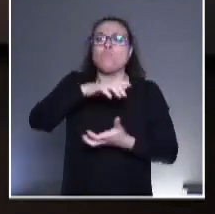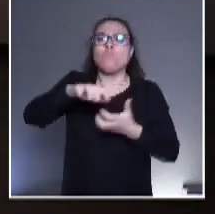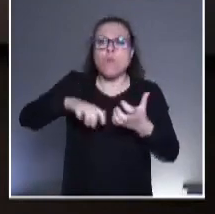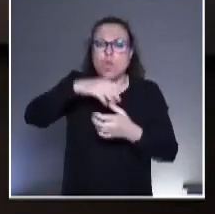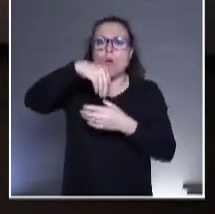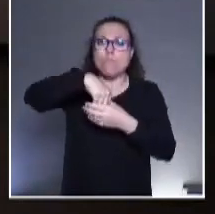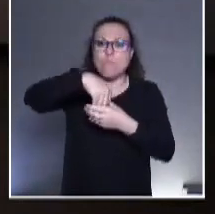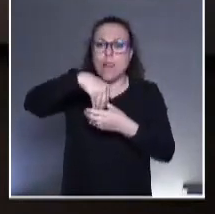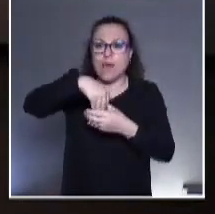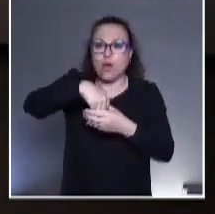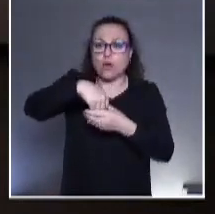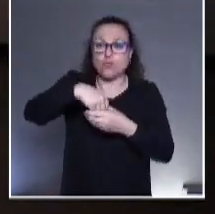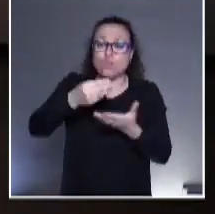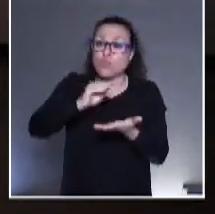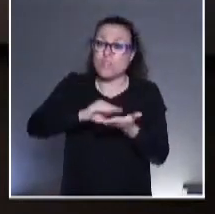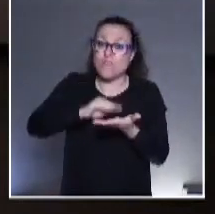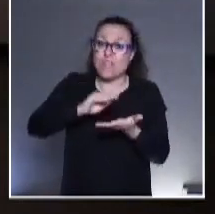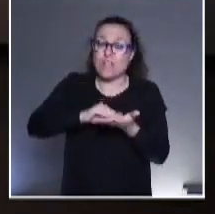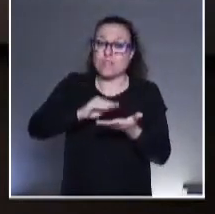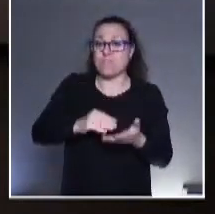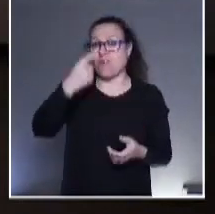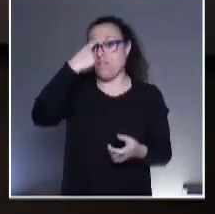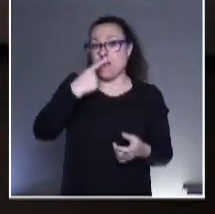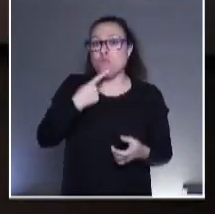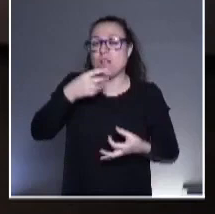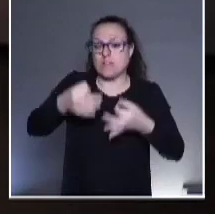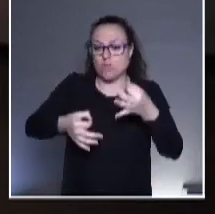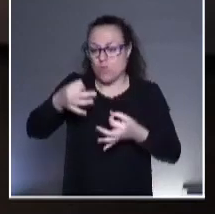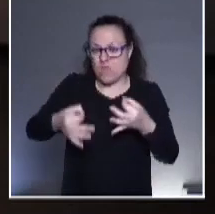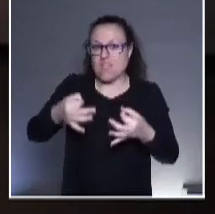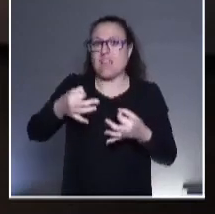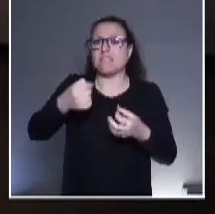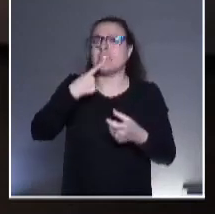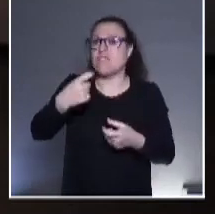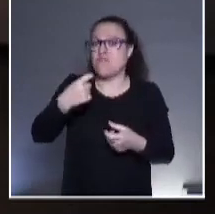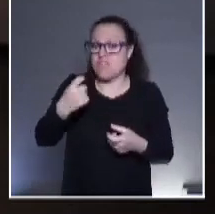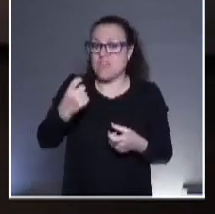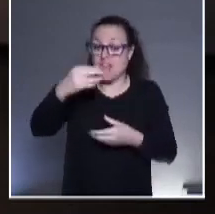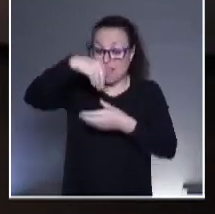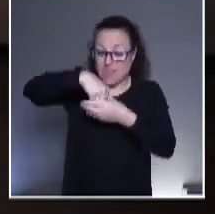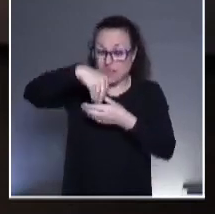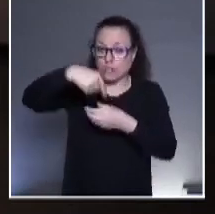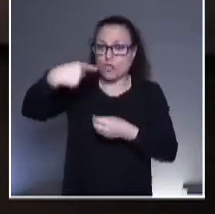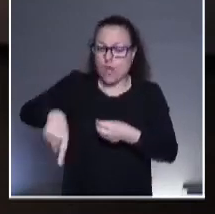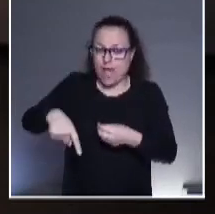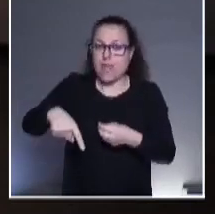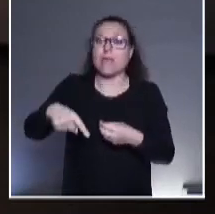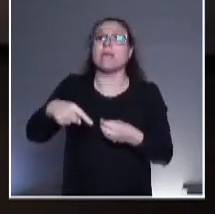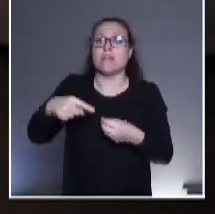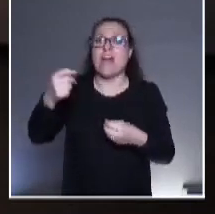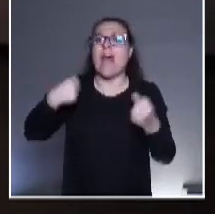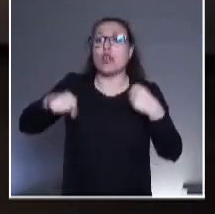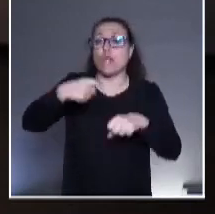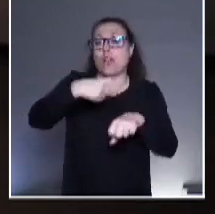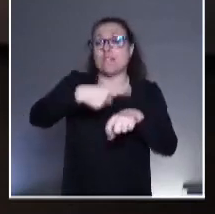complejos, que dan pie a figuras administrativas y jurídicas complejas y en la que intervienen un número muy importante de